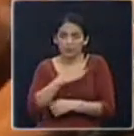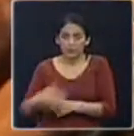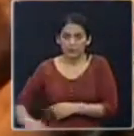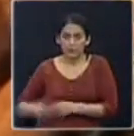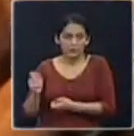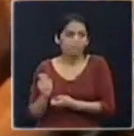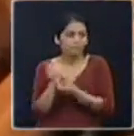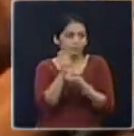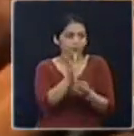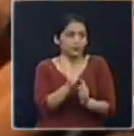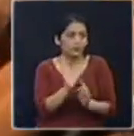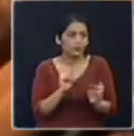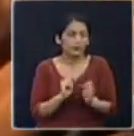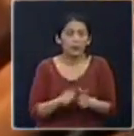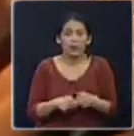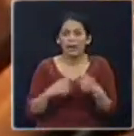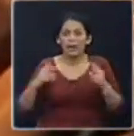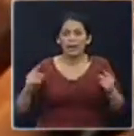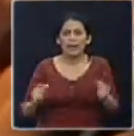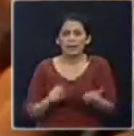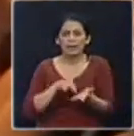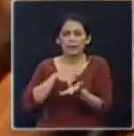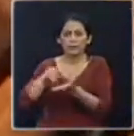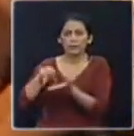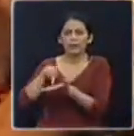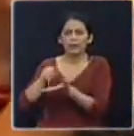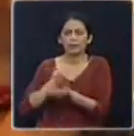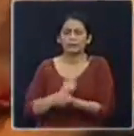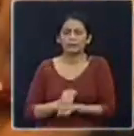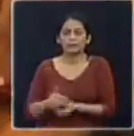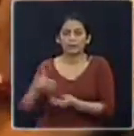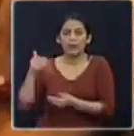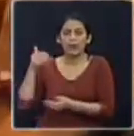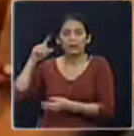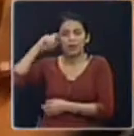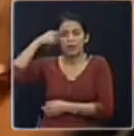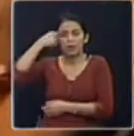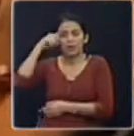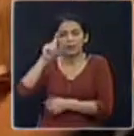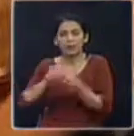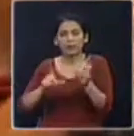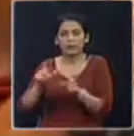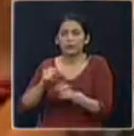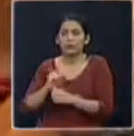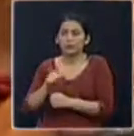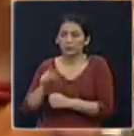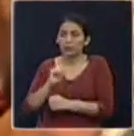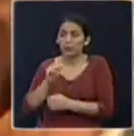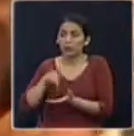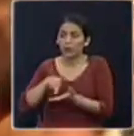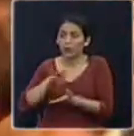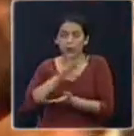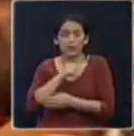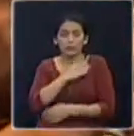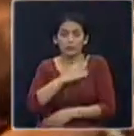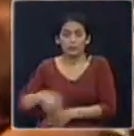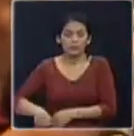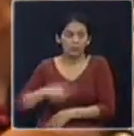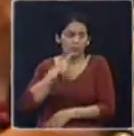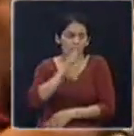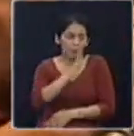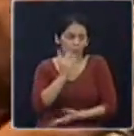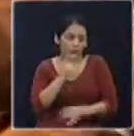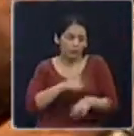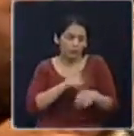pago ya inmediatamente cumpliendo con el tiempo que le ofrecimos, el plazo que le ofrecimos a Presidencia. Hay jubilados de varios